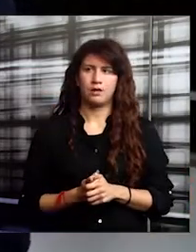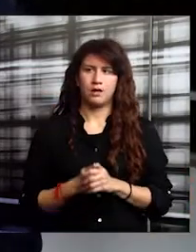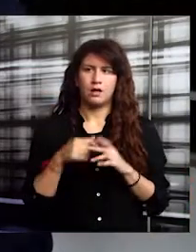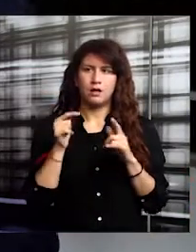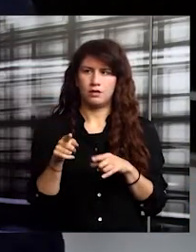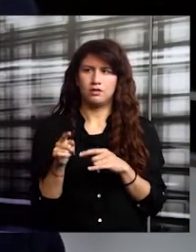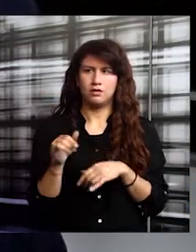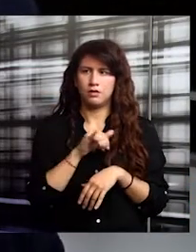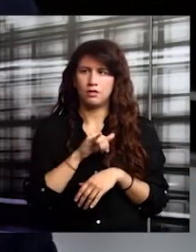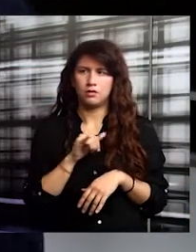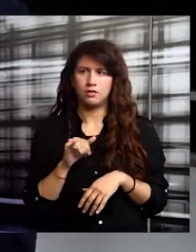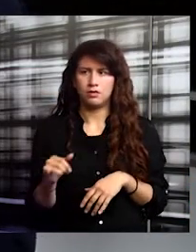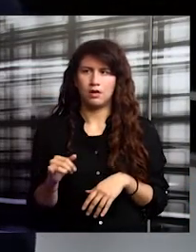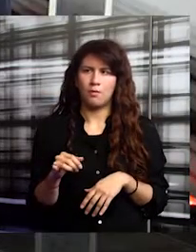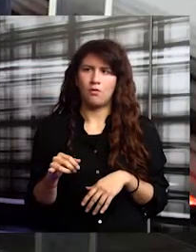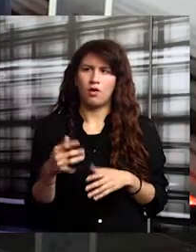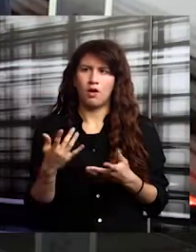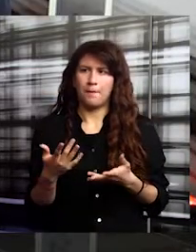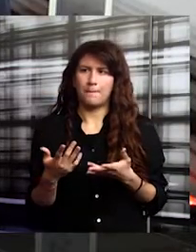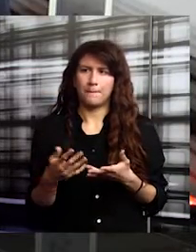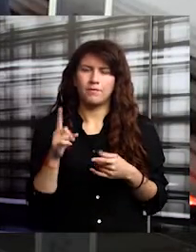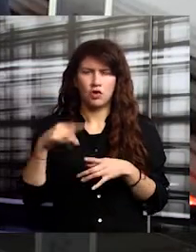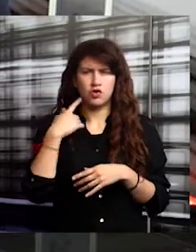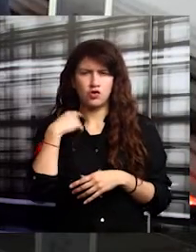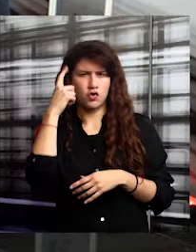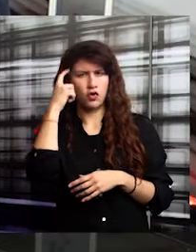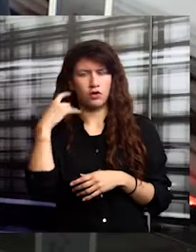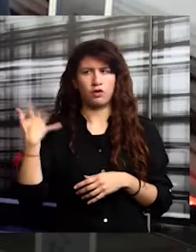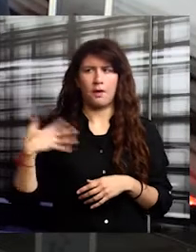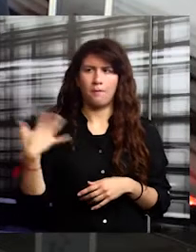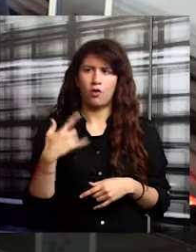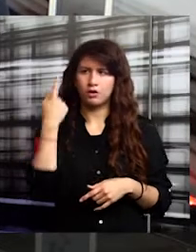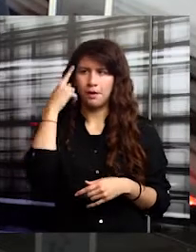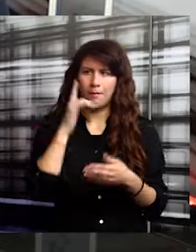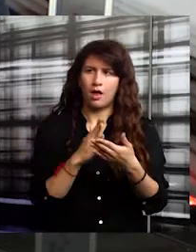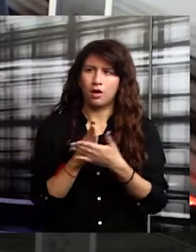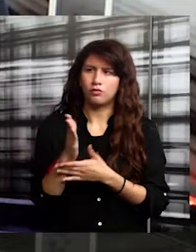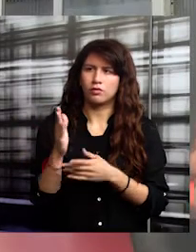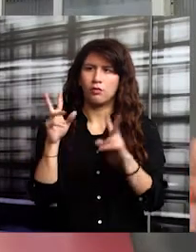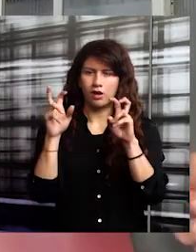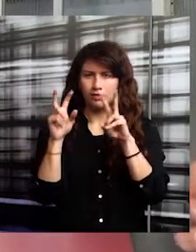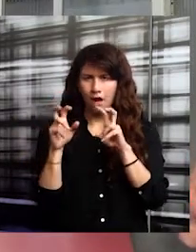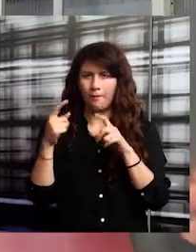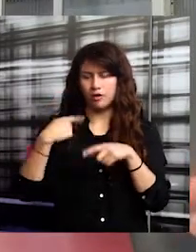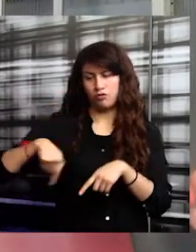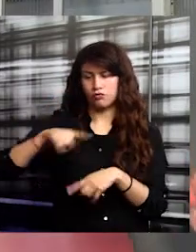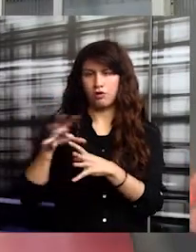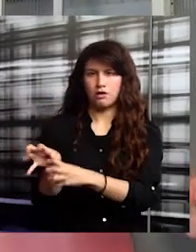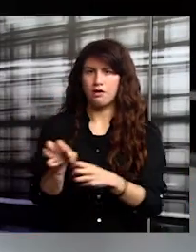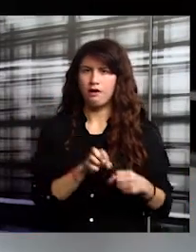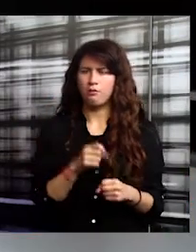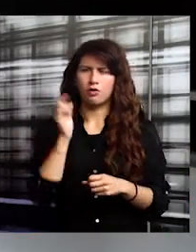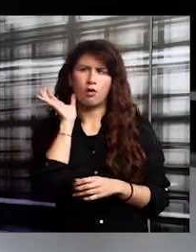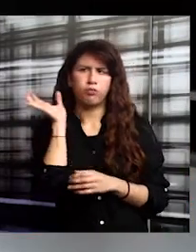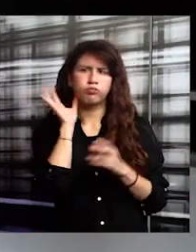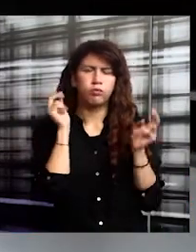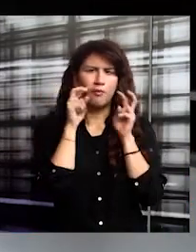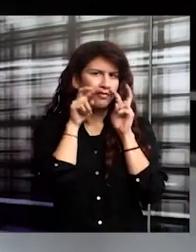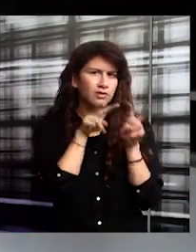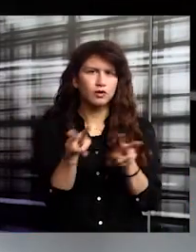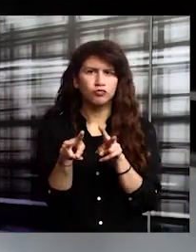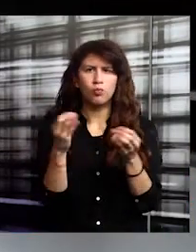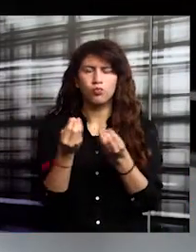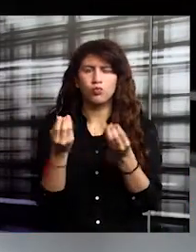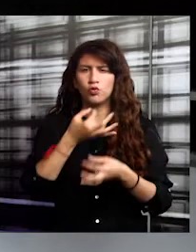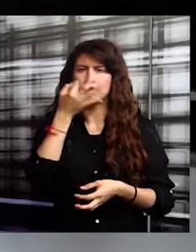que puede ser de perogrullo, pero creo que es importante para el hilo de la conversación que vamos a llevar y estamos llevando. Hemos escuchado muchas declaraciones que señalan,